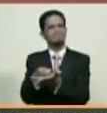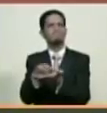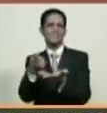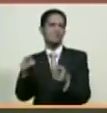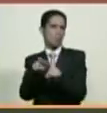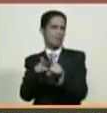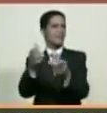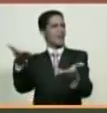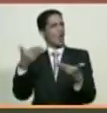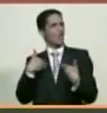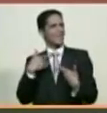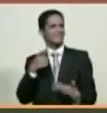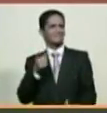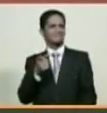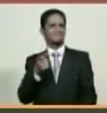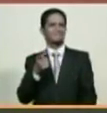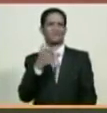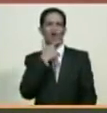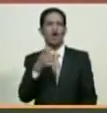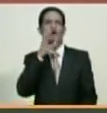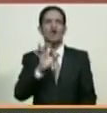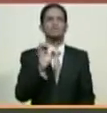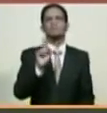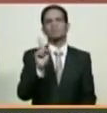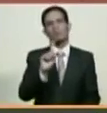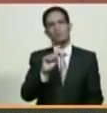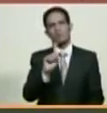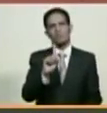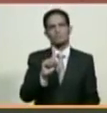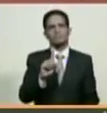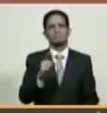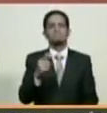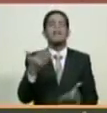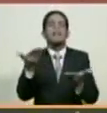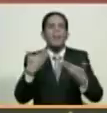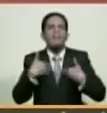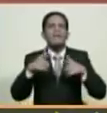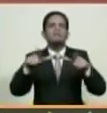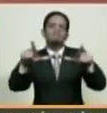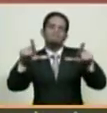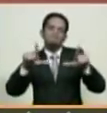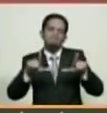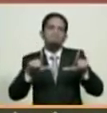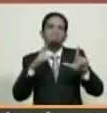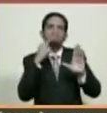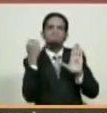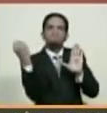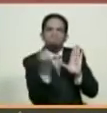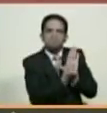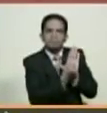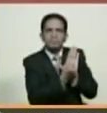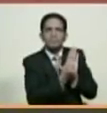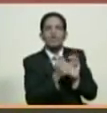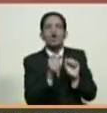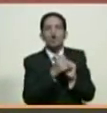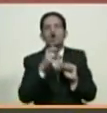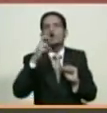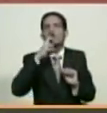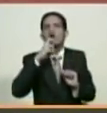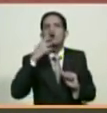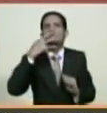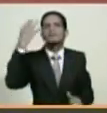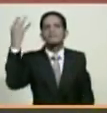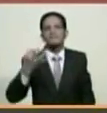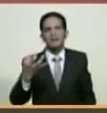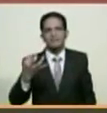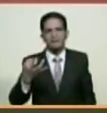de oro en una carretilla, le dan un certificado, por supuesto respaldado con oro real. Es